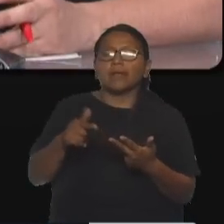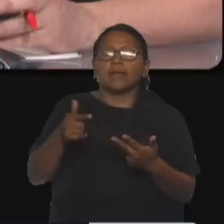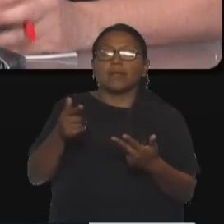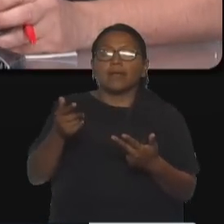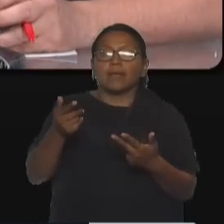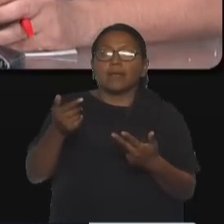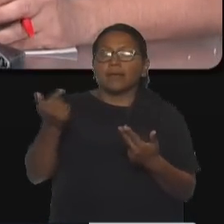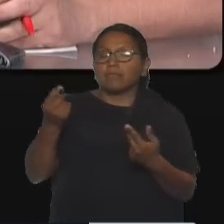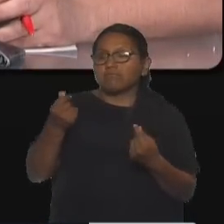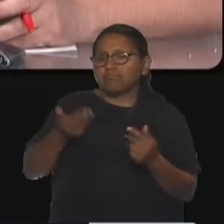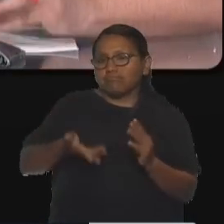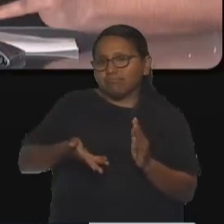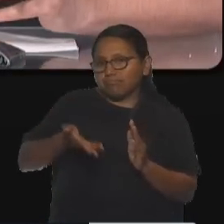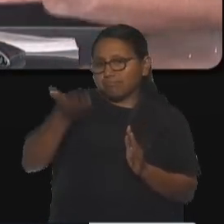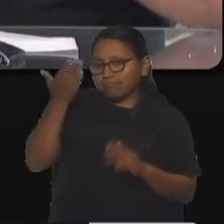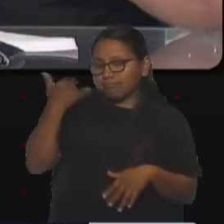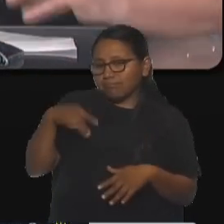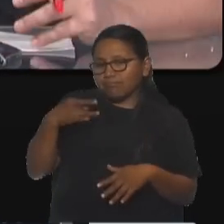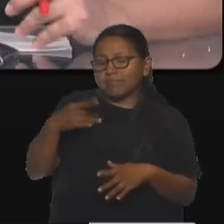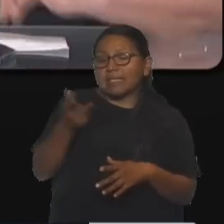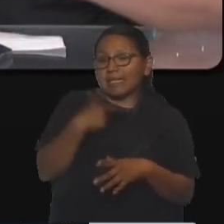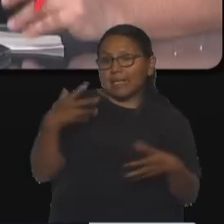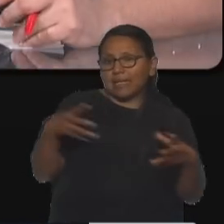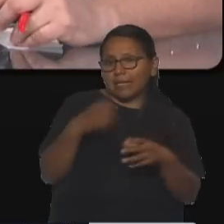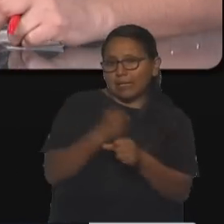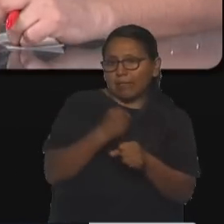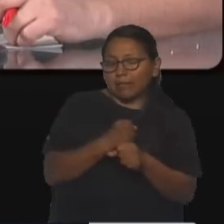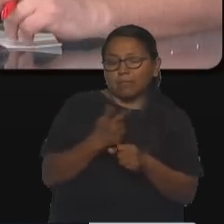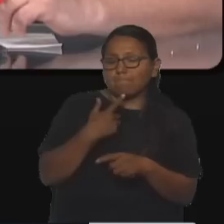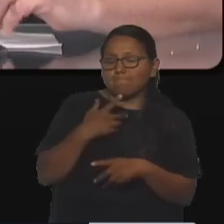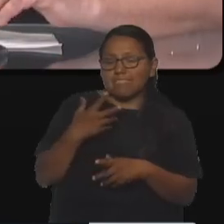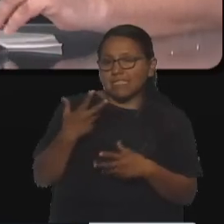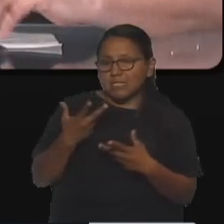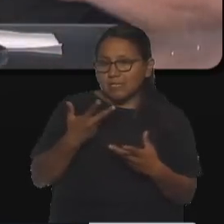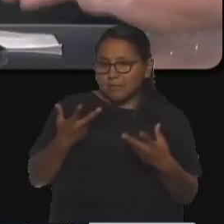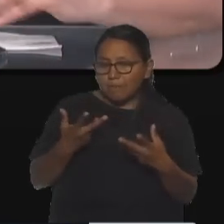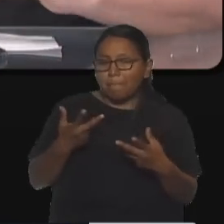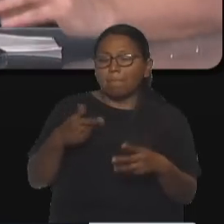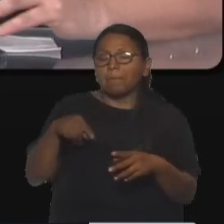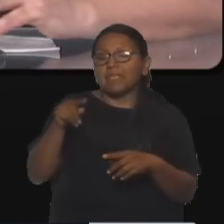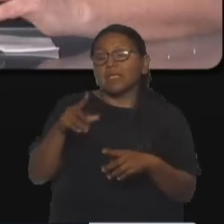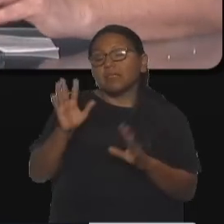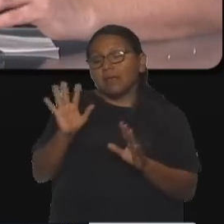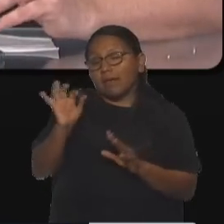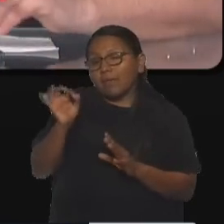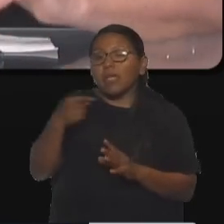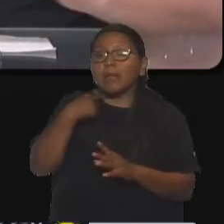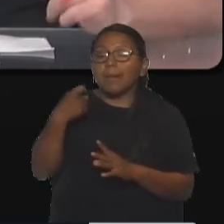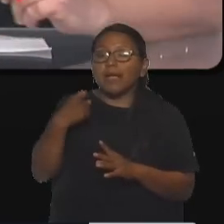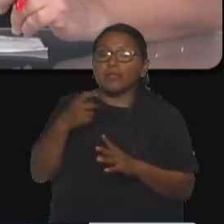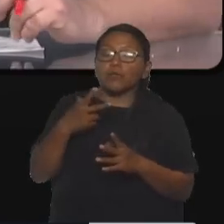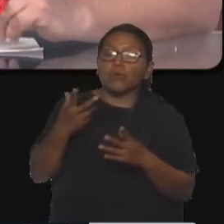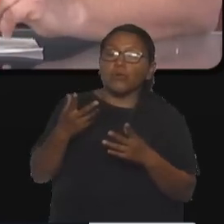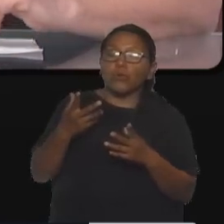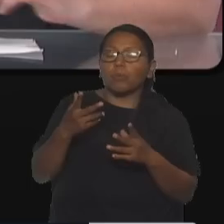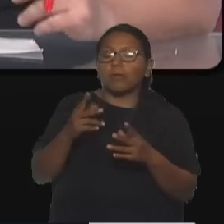muy importante que la clase trabajadora no ha podido asumir y que, si bien en España no ha sido tan grave, en países